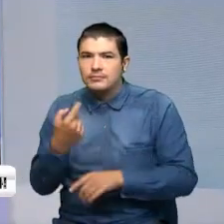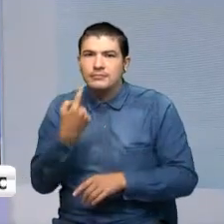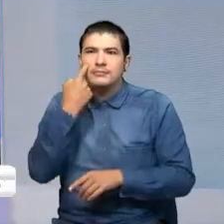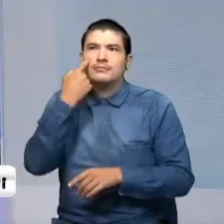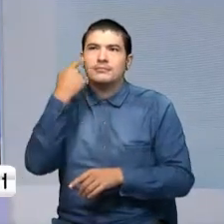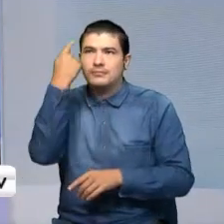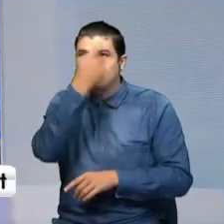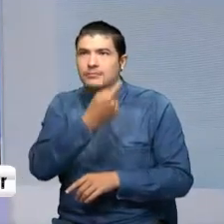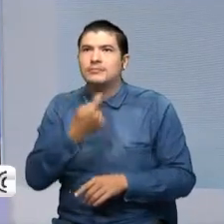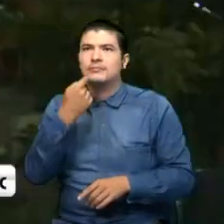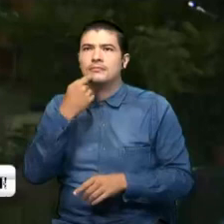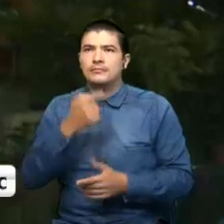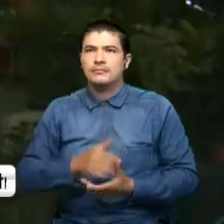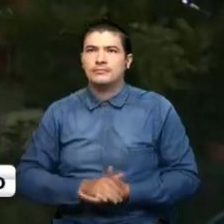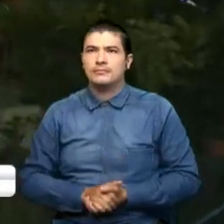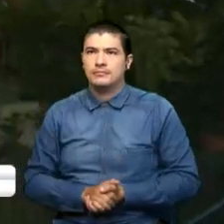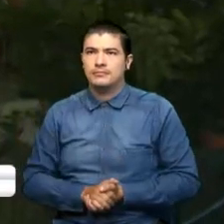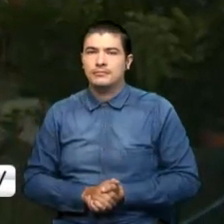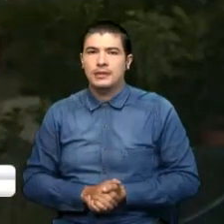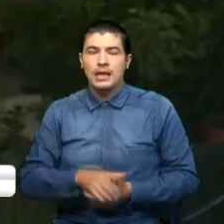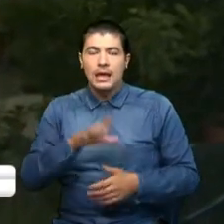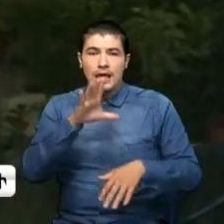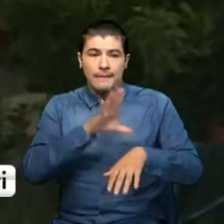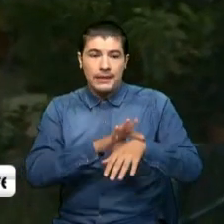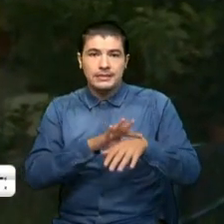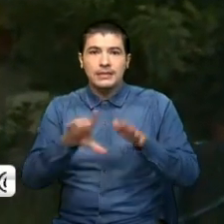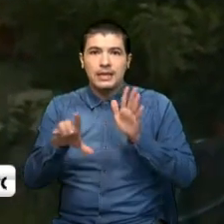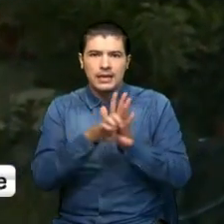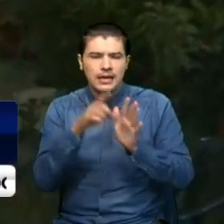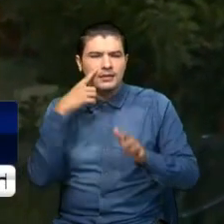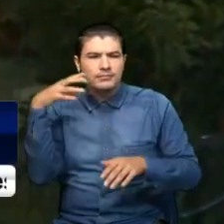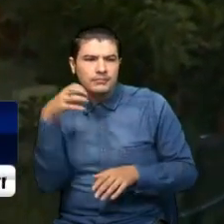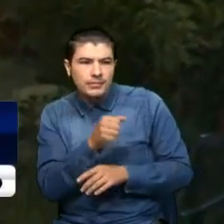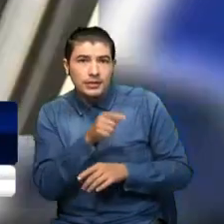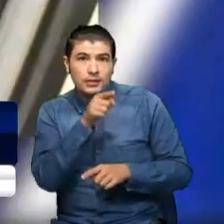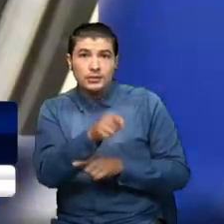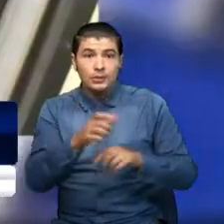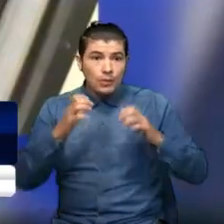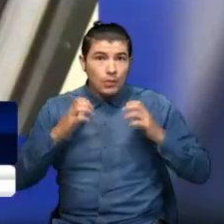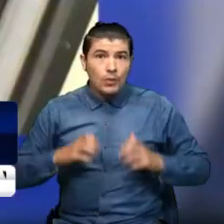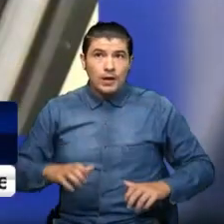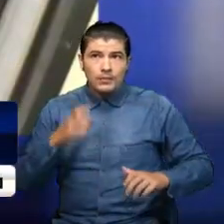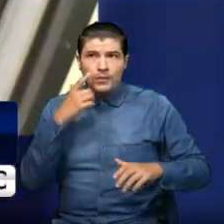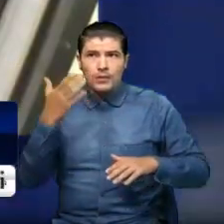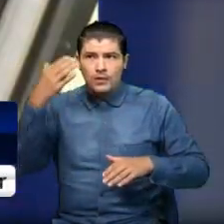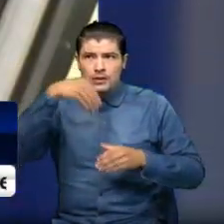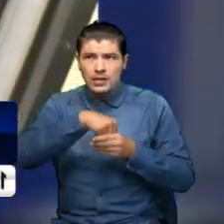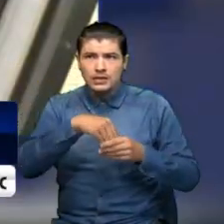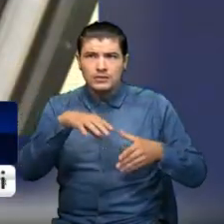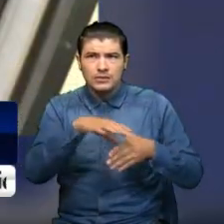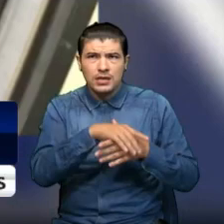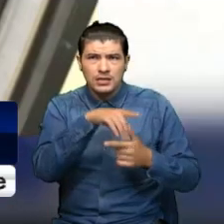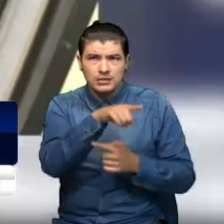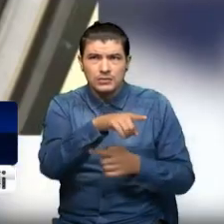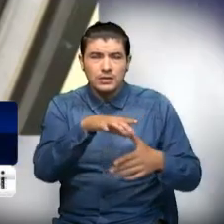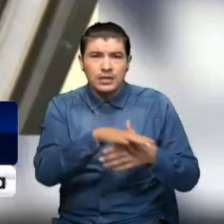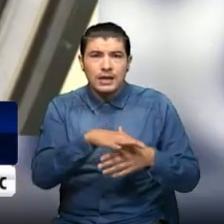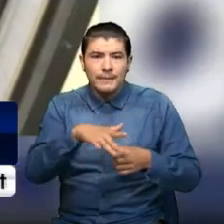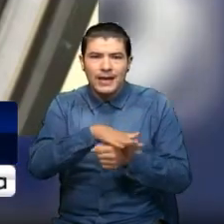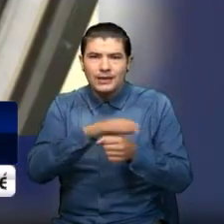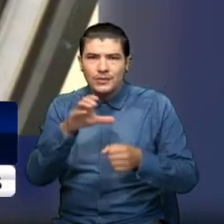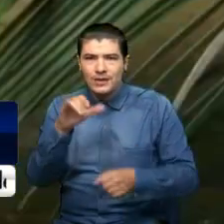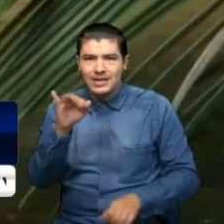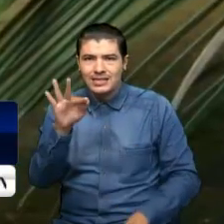en su cara medicina legal pudo establecer que el cadáver encontrado en el interior de un vehículo público en el barrio